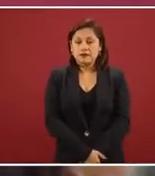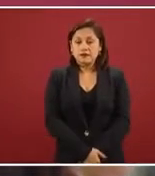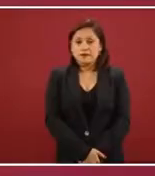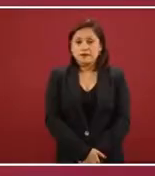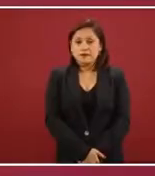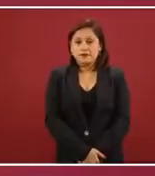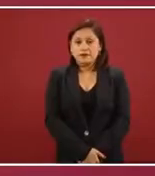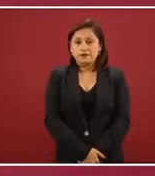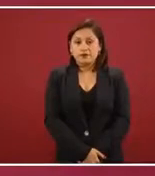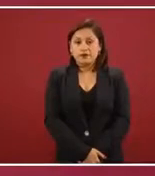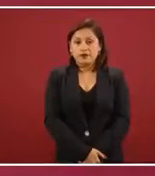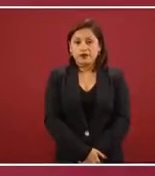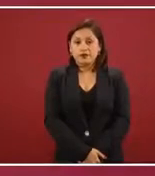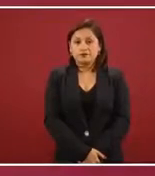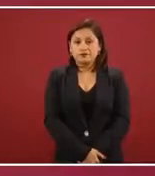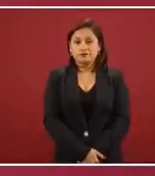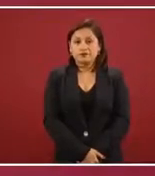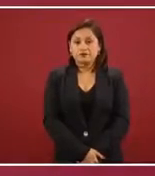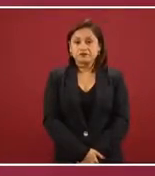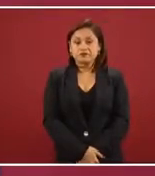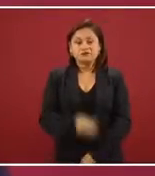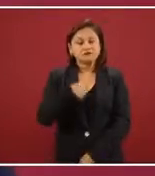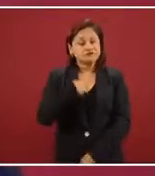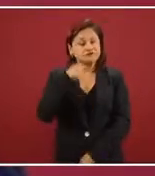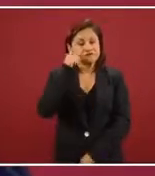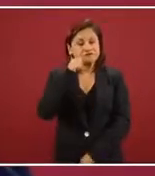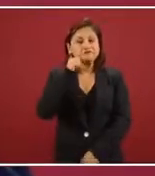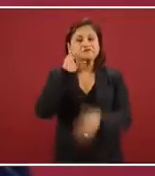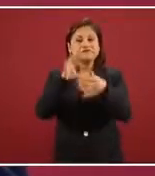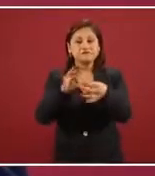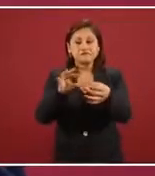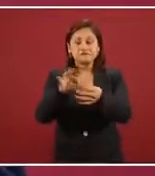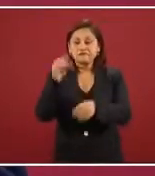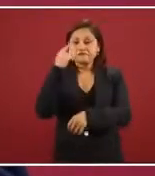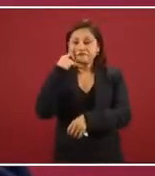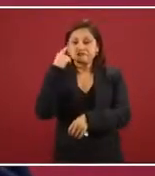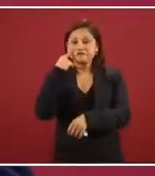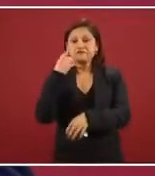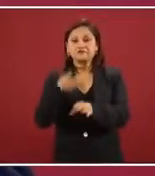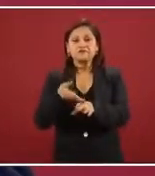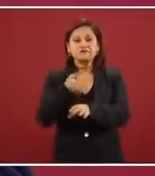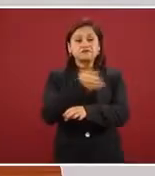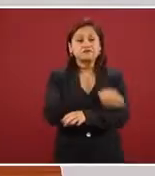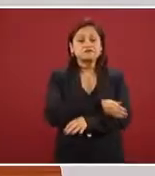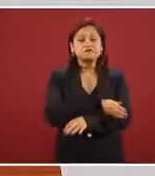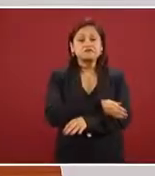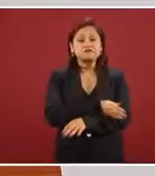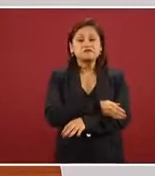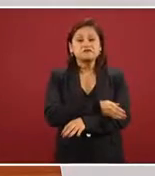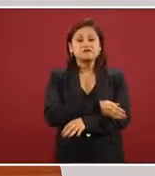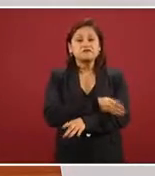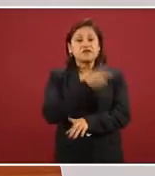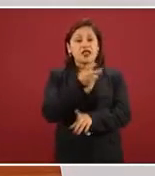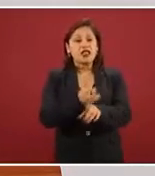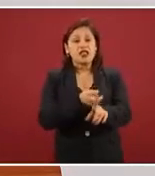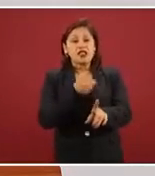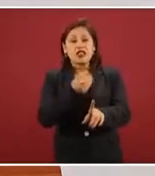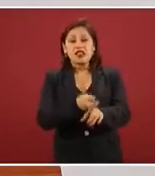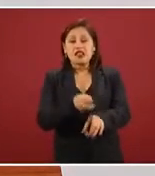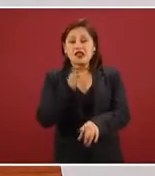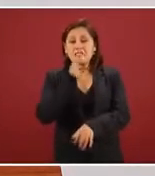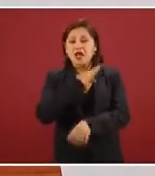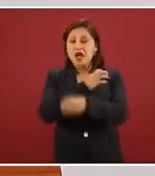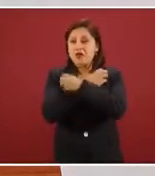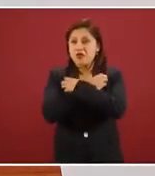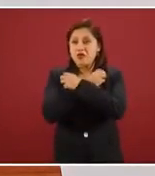sostengo que se habló mucho de la mala calidad de la educación